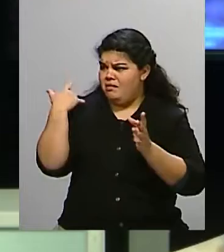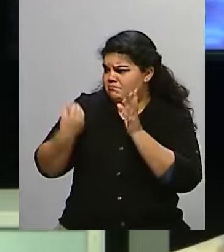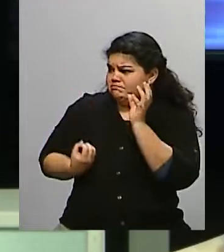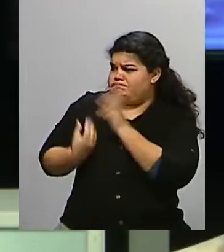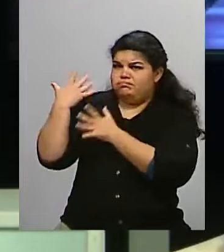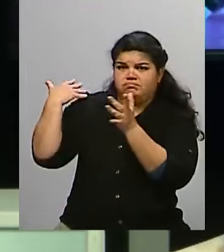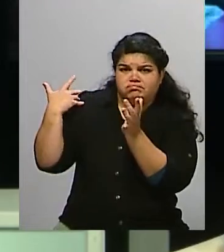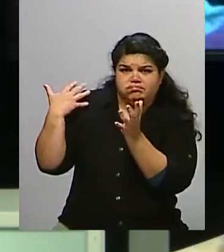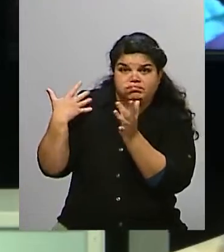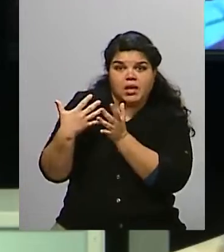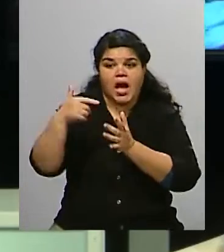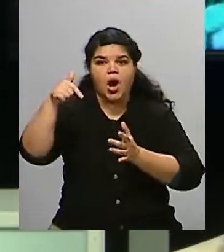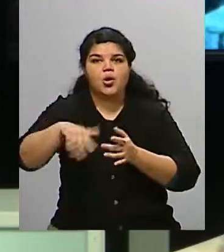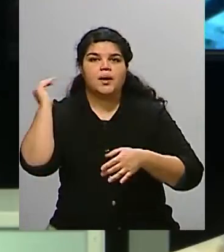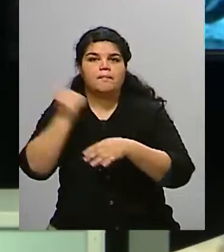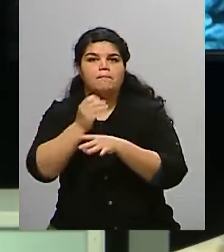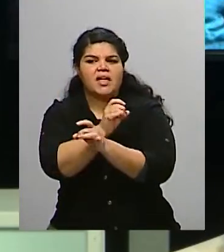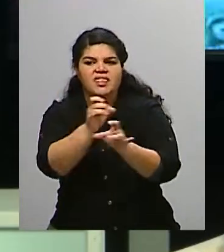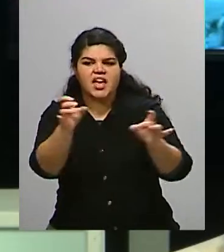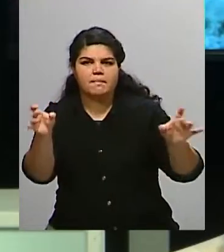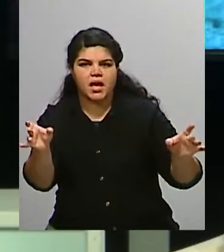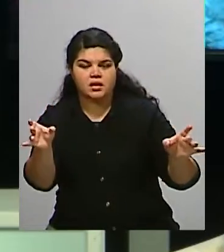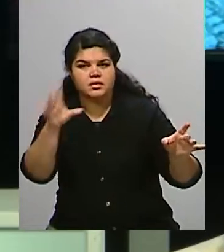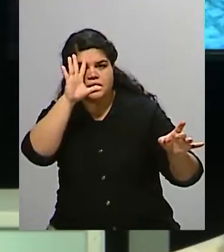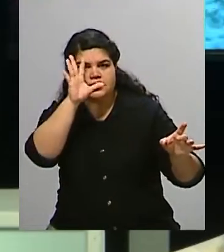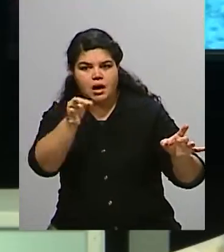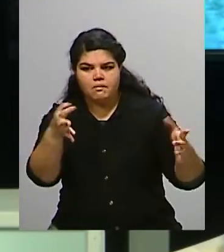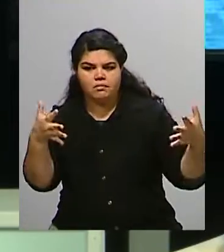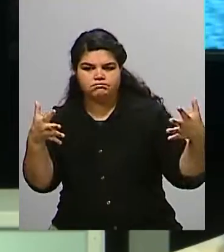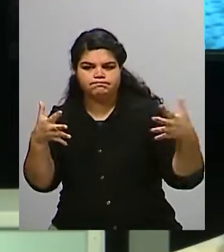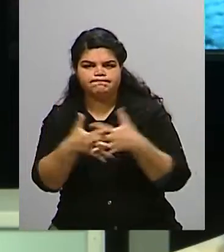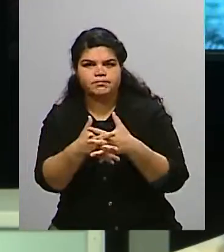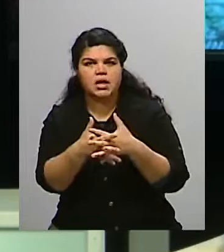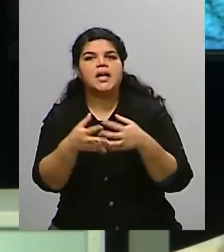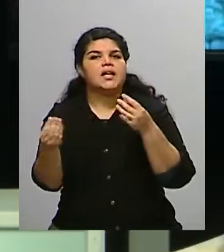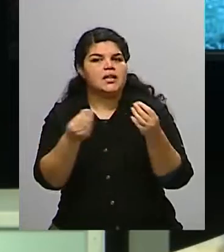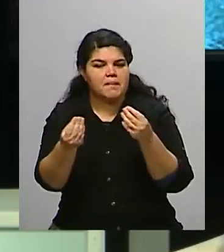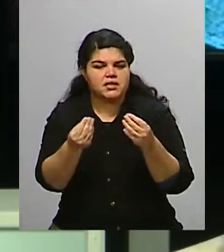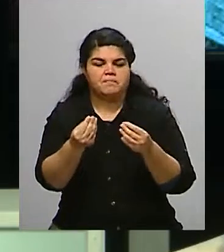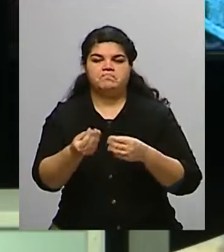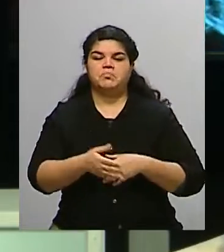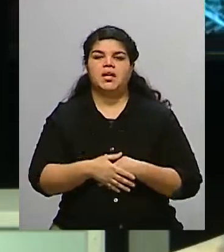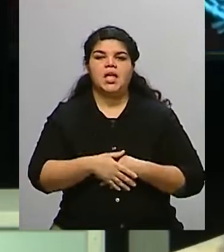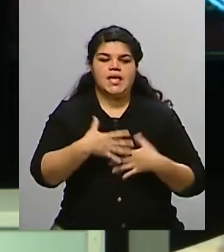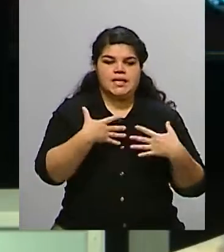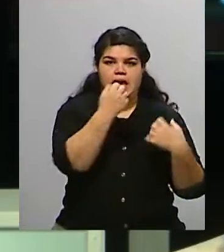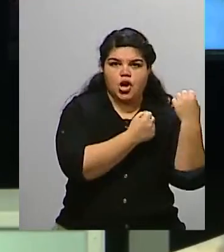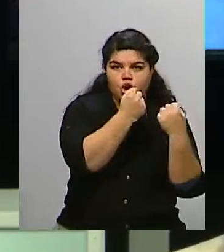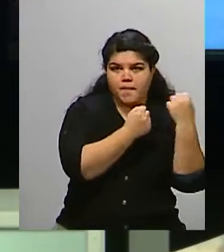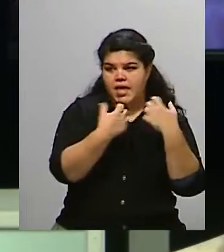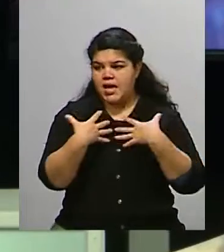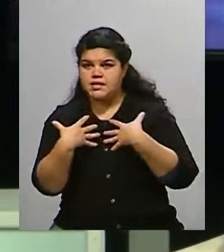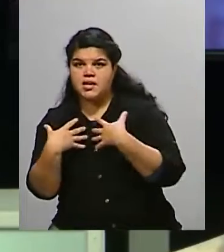que la pandemia lo puso en evidencia. Esto de la relación estrecha que hay entre la economía y la salud, creo que nos hemos enterado que es muy importante